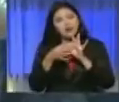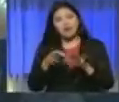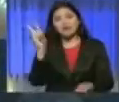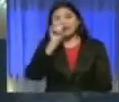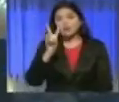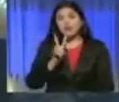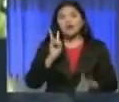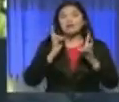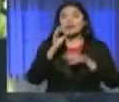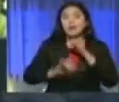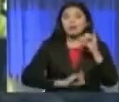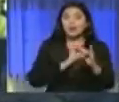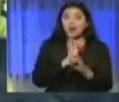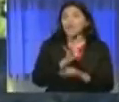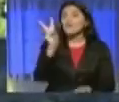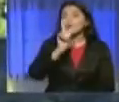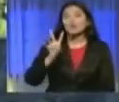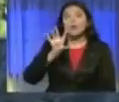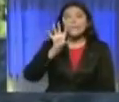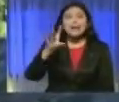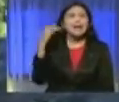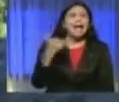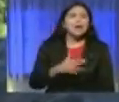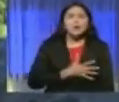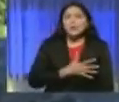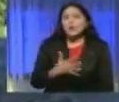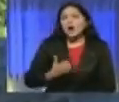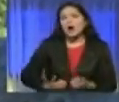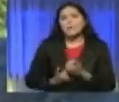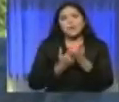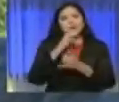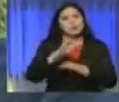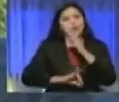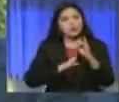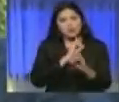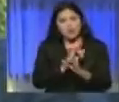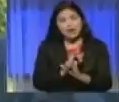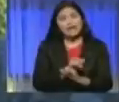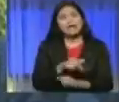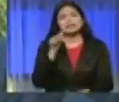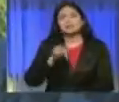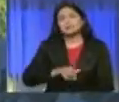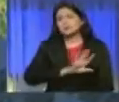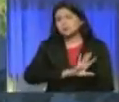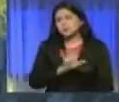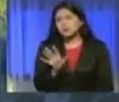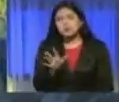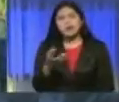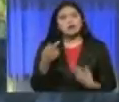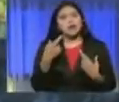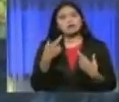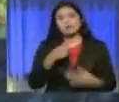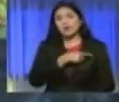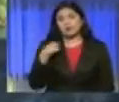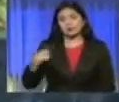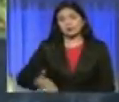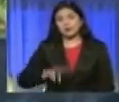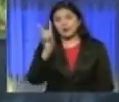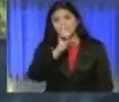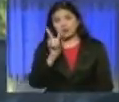a nivel internacional. Venezuela es un país que cuenta con amplio apoyo a nivel internacional y es una expresión de la relación de China con nuestro